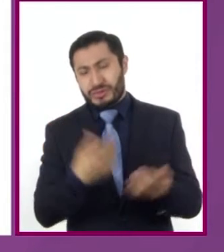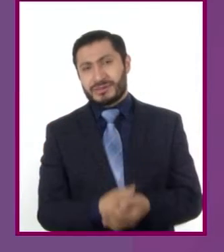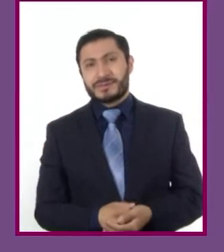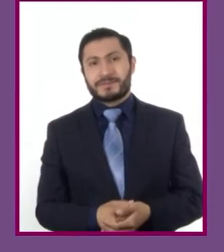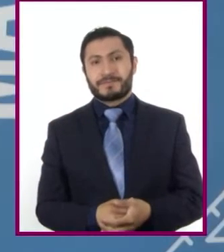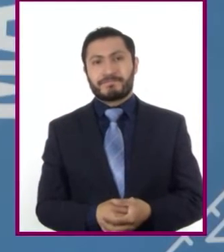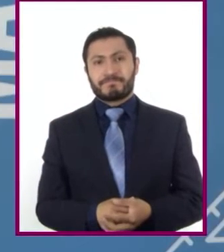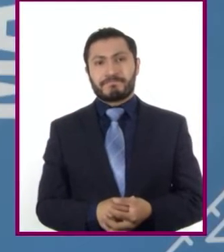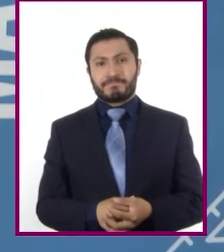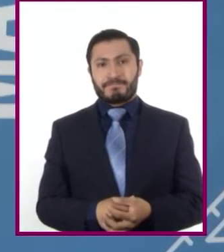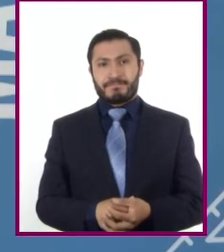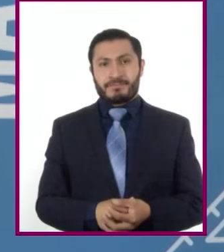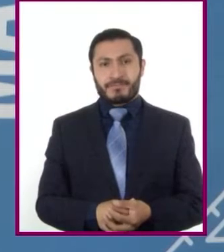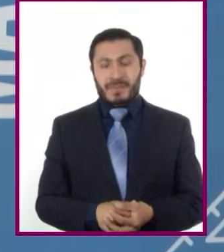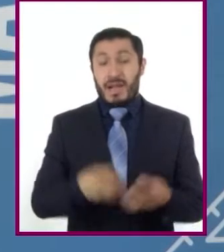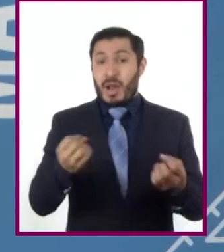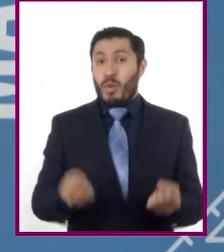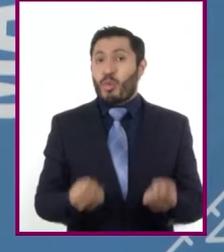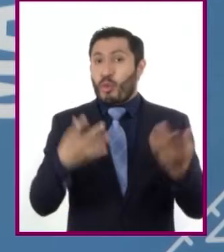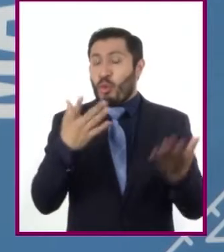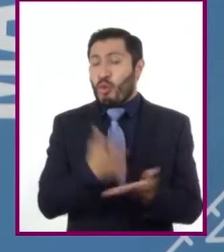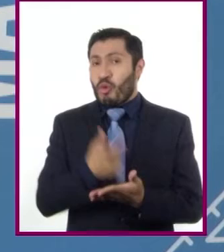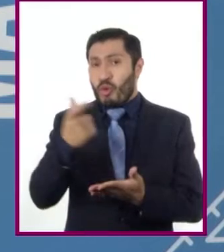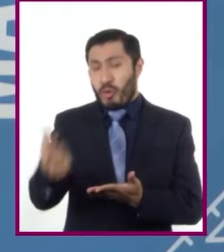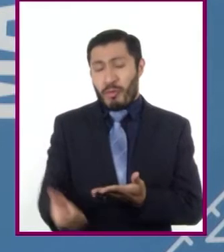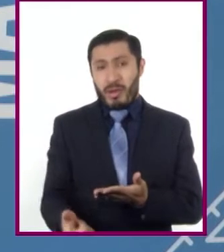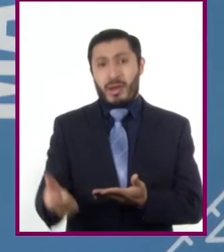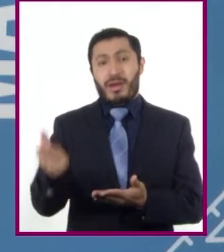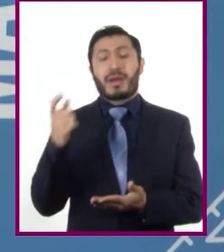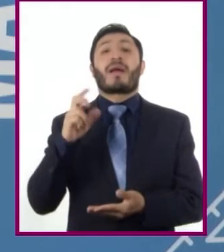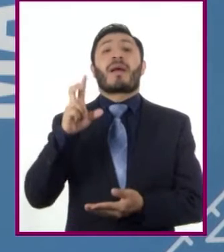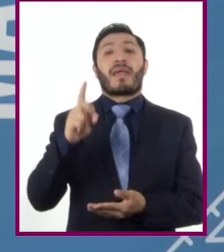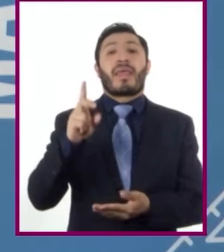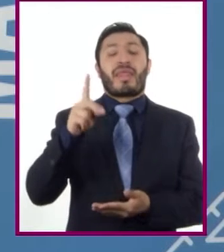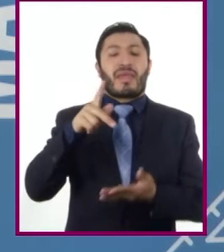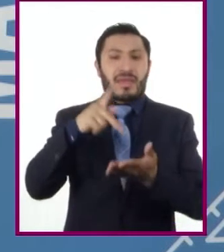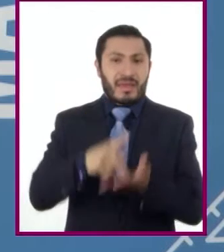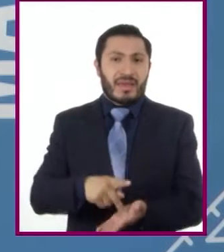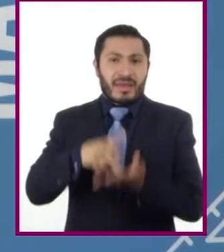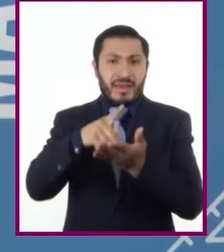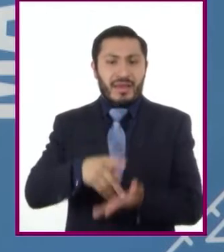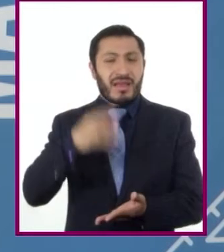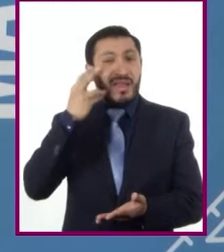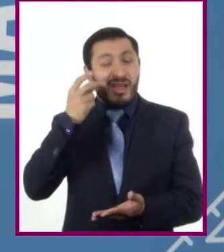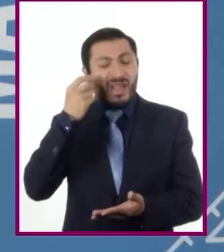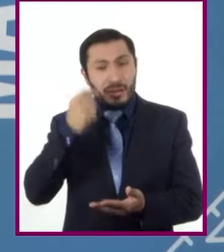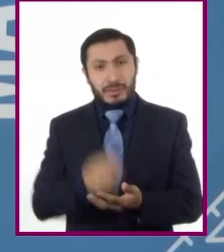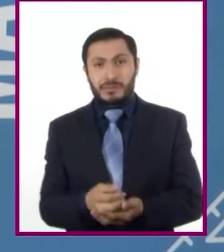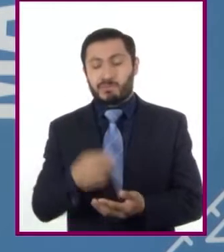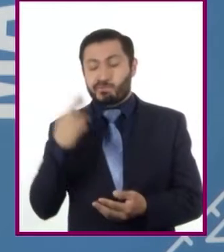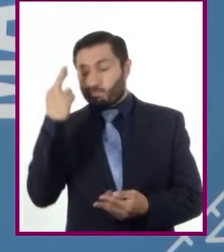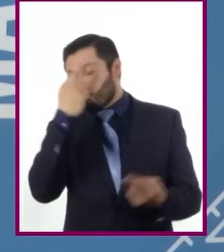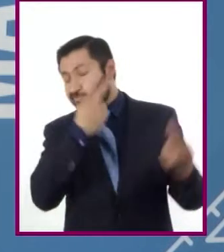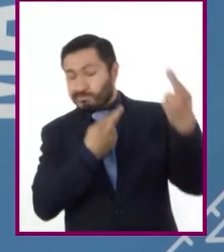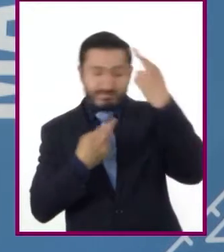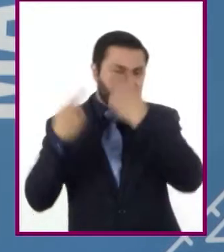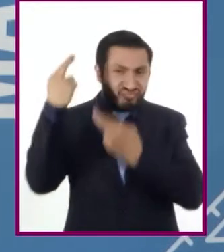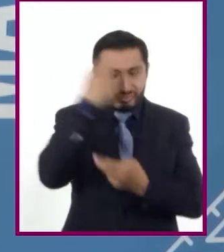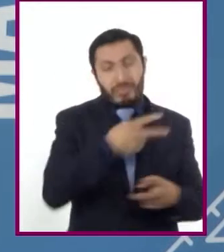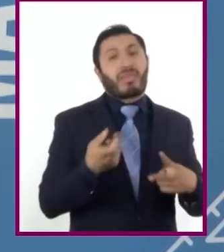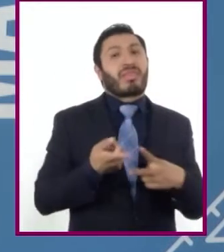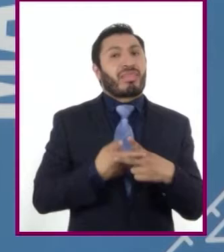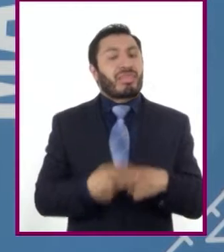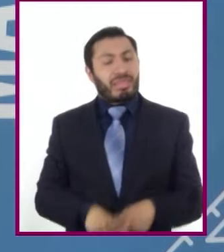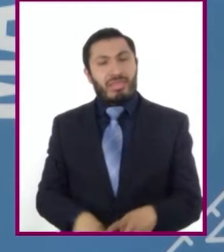proporcionalidad. ¿Cuánto se pagará por 30 kilogramos de limones? Para calcular el resultado, partiremos de la